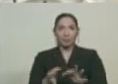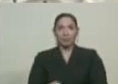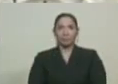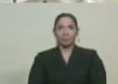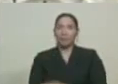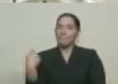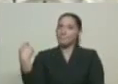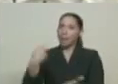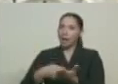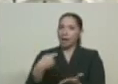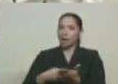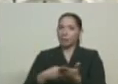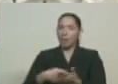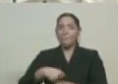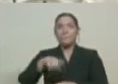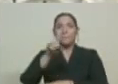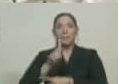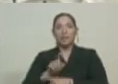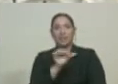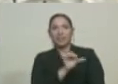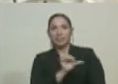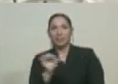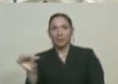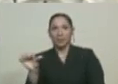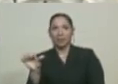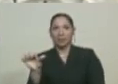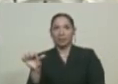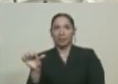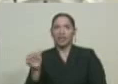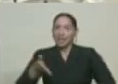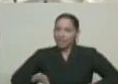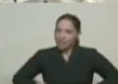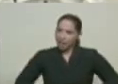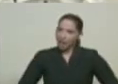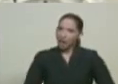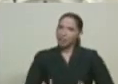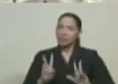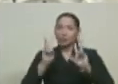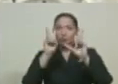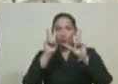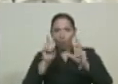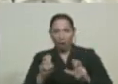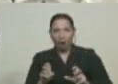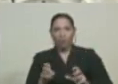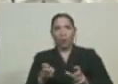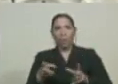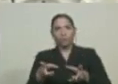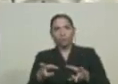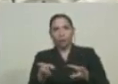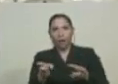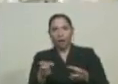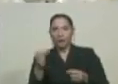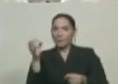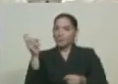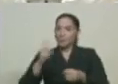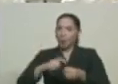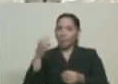pagando la primera semana, nace el salario referenciado al Petro. Un